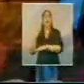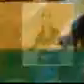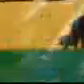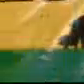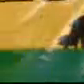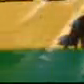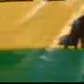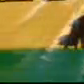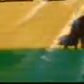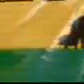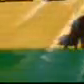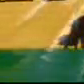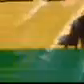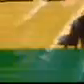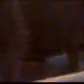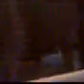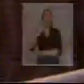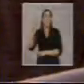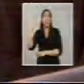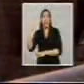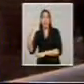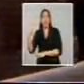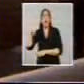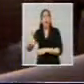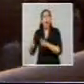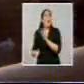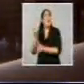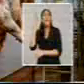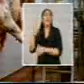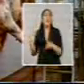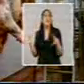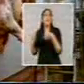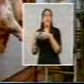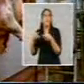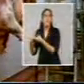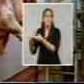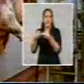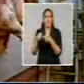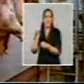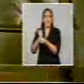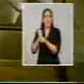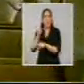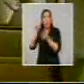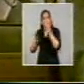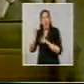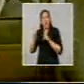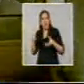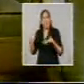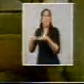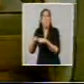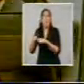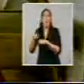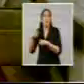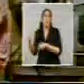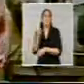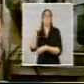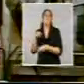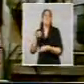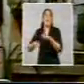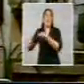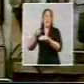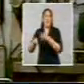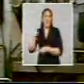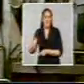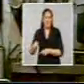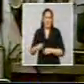constituido en una cooperativa con sus trabajadores. Ustedes